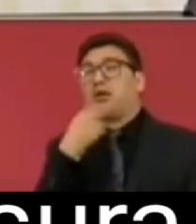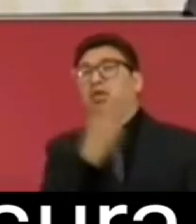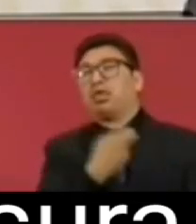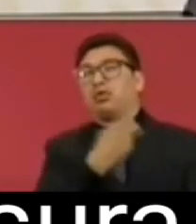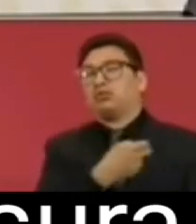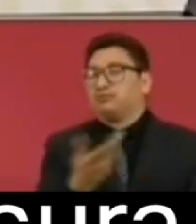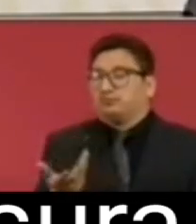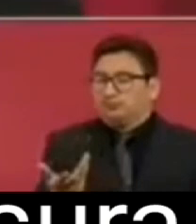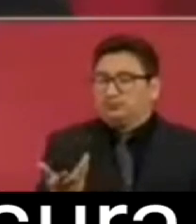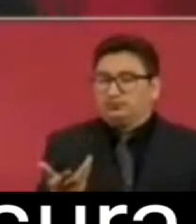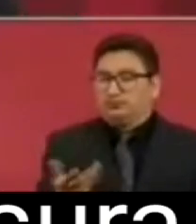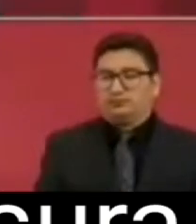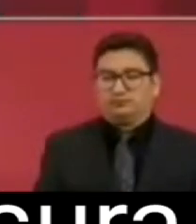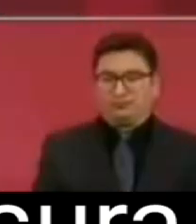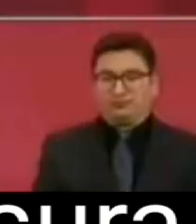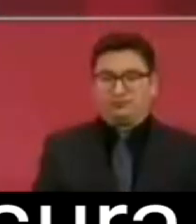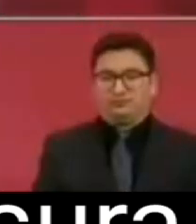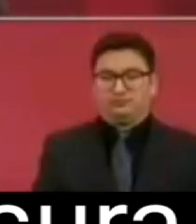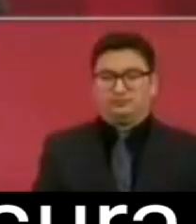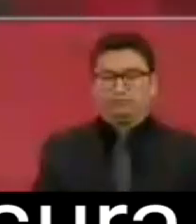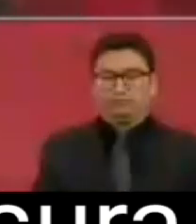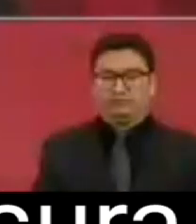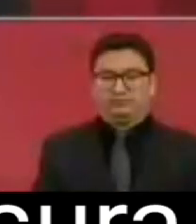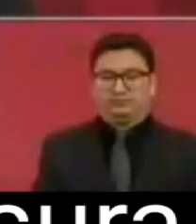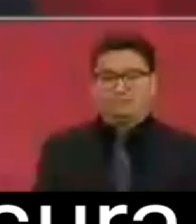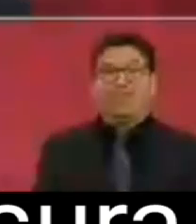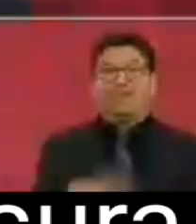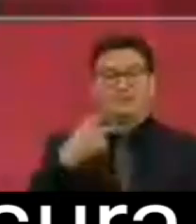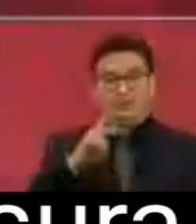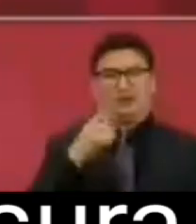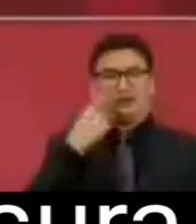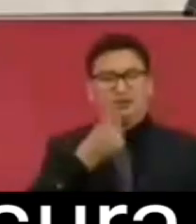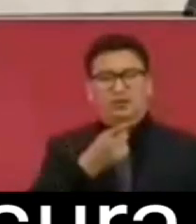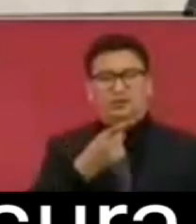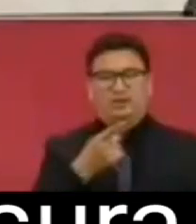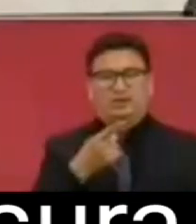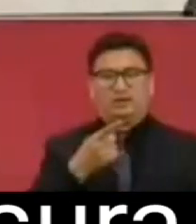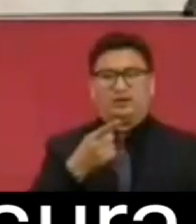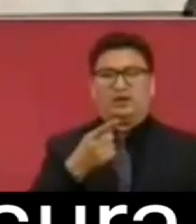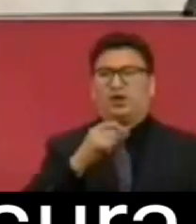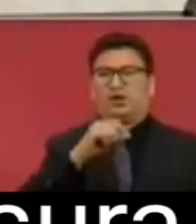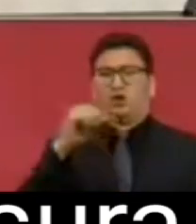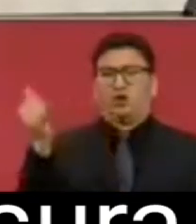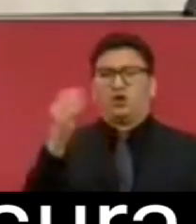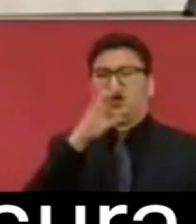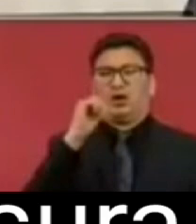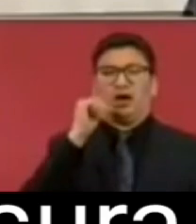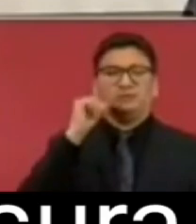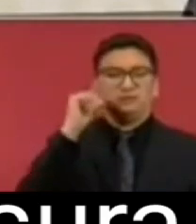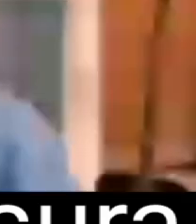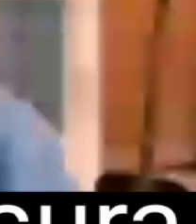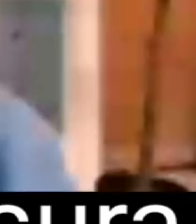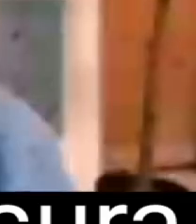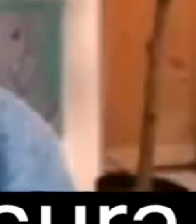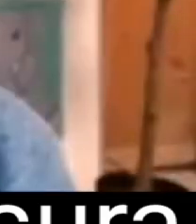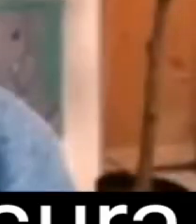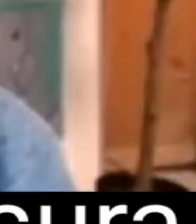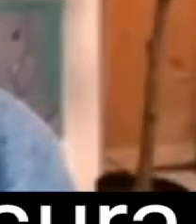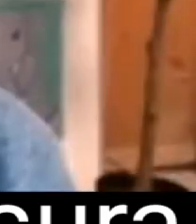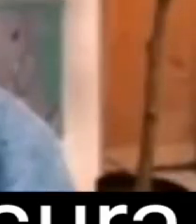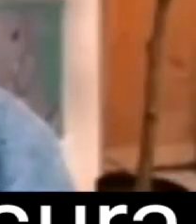que evitó que la violencia se extendiera, porque, insisto, sí hubo conatos de violencia en